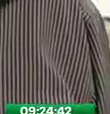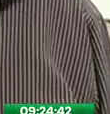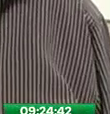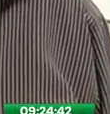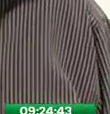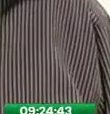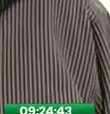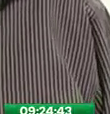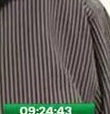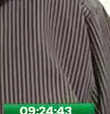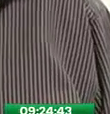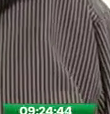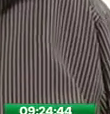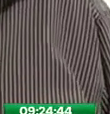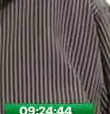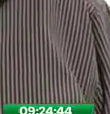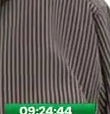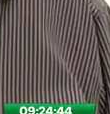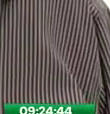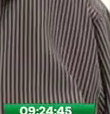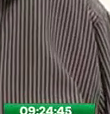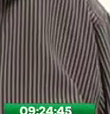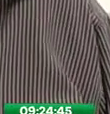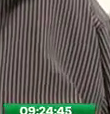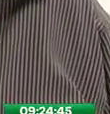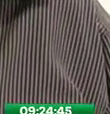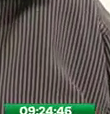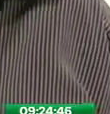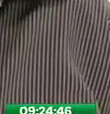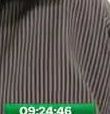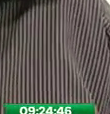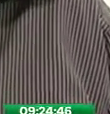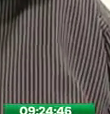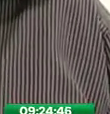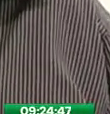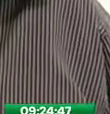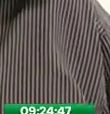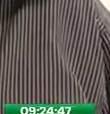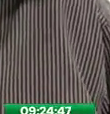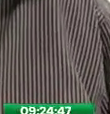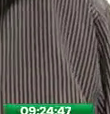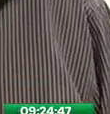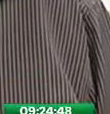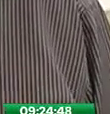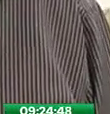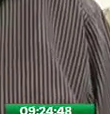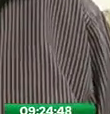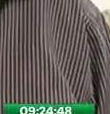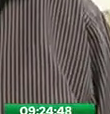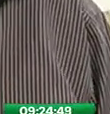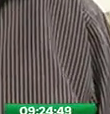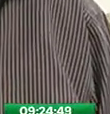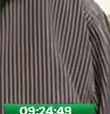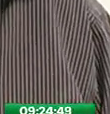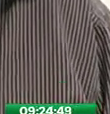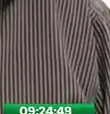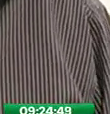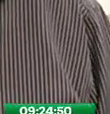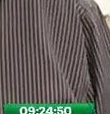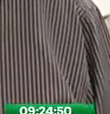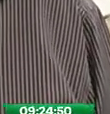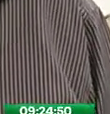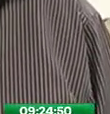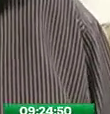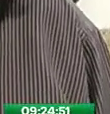antiguamente anunciaron el presidente de república anunció me pareció que una buena idea al menos reto para los blancos no tenemos